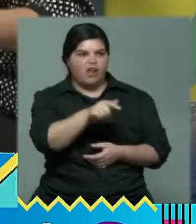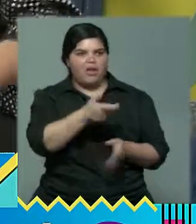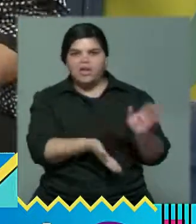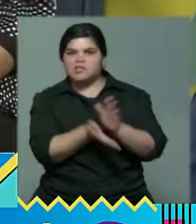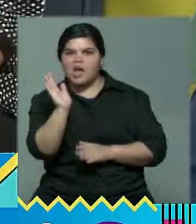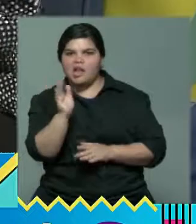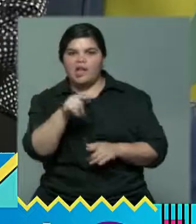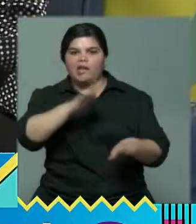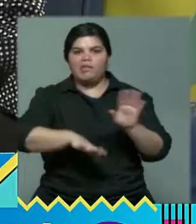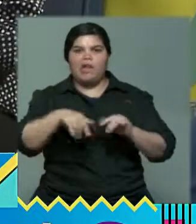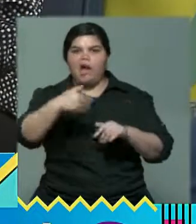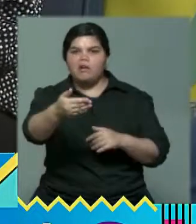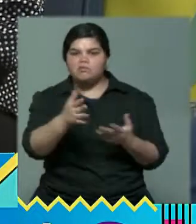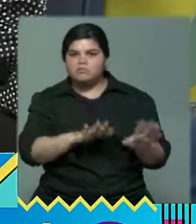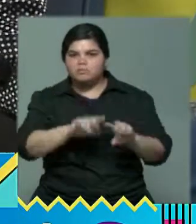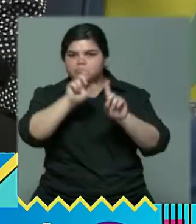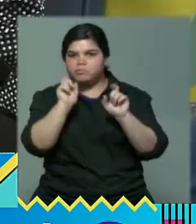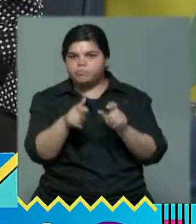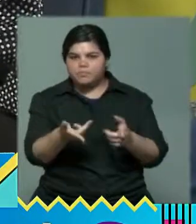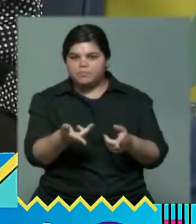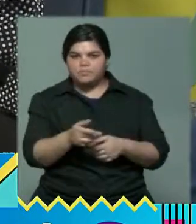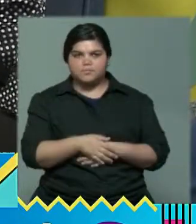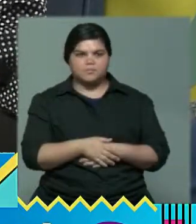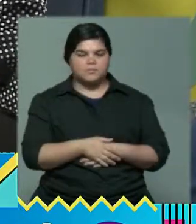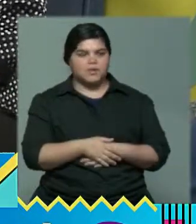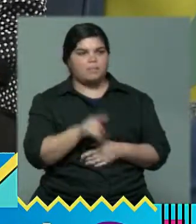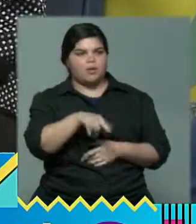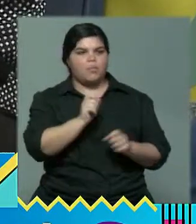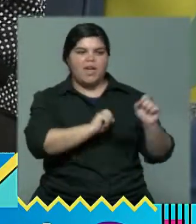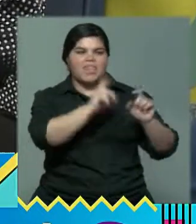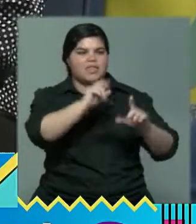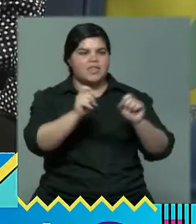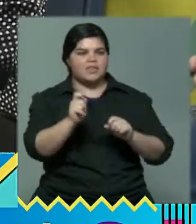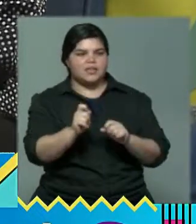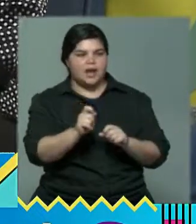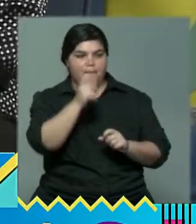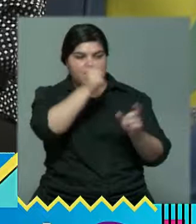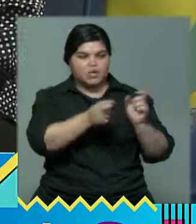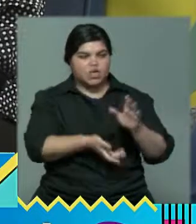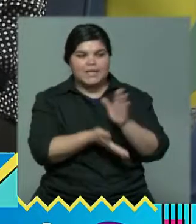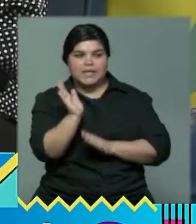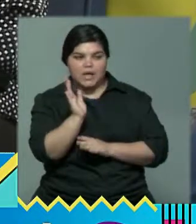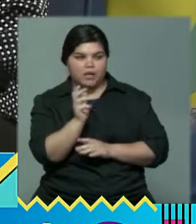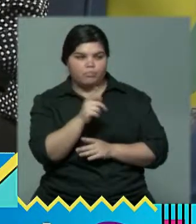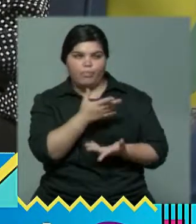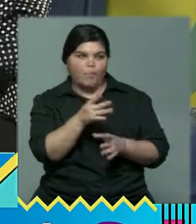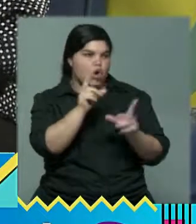salga. hablemos, en vez de pronóstico, hablemos de estadísticas. Digo, de los que salen. Y el ¿Qué delito número de de